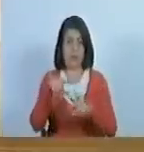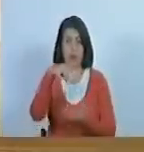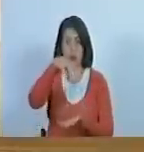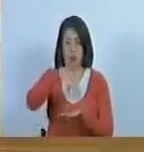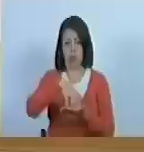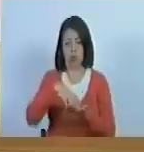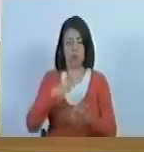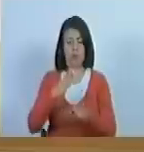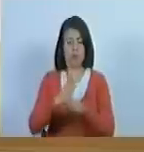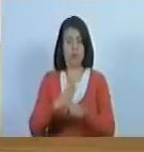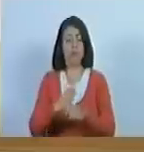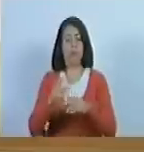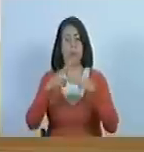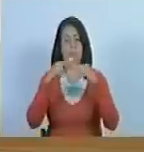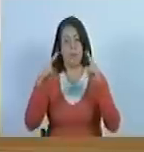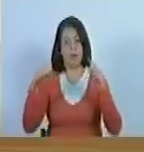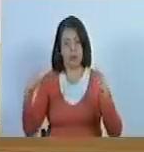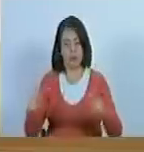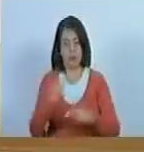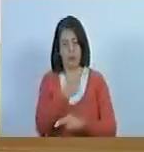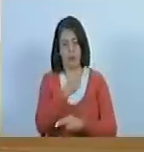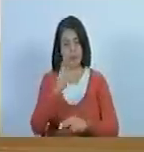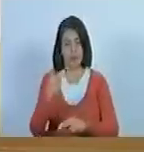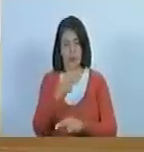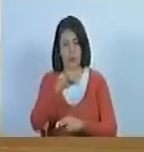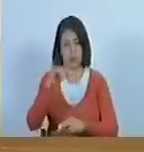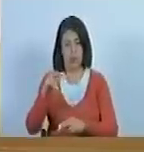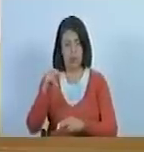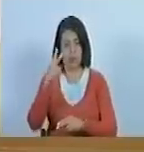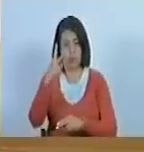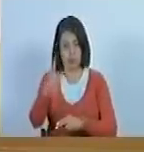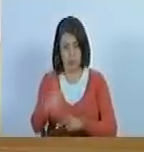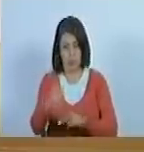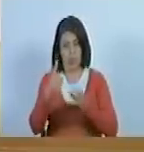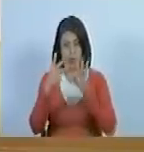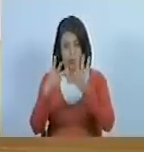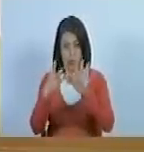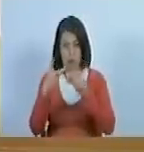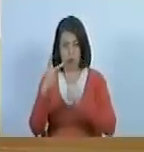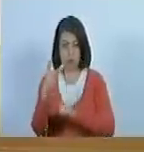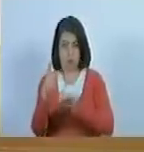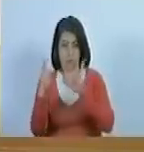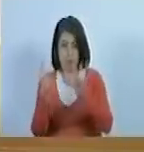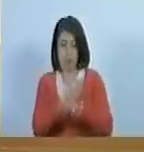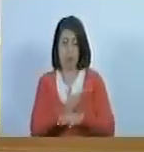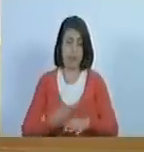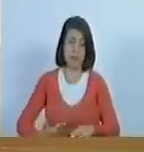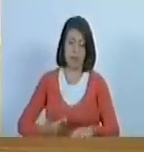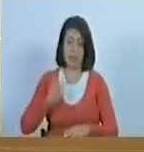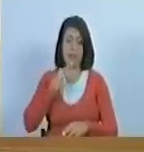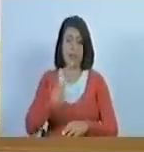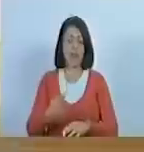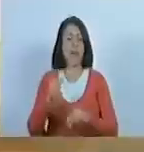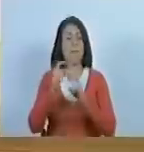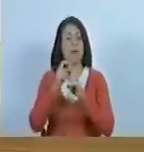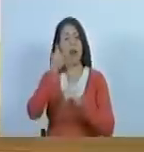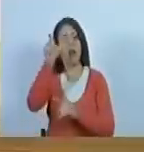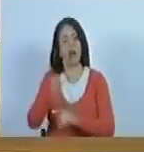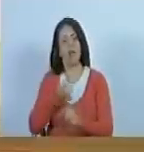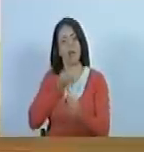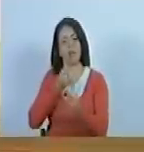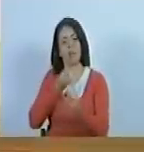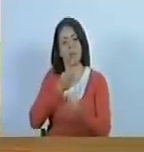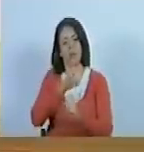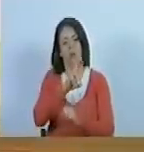Congreso Anfictiónico de Panamá el 22 de junio de 1826. El presidente otorgó el derecho de palabra a la